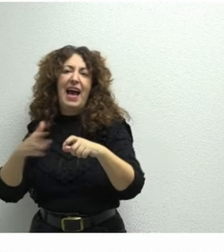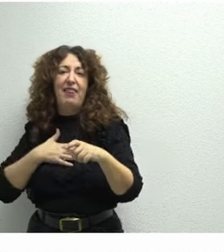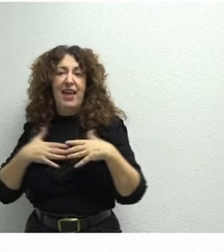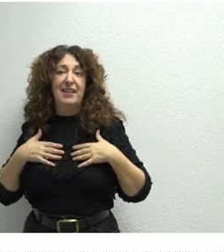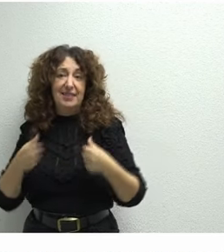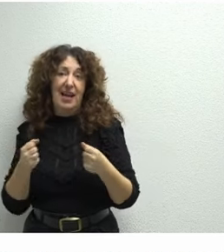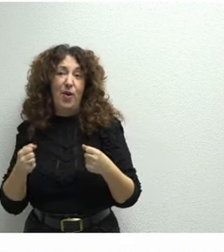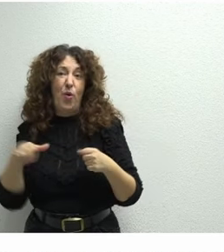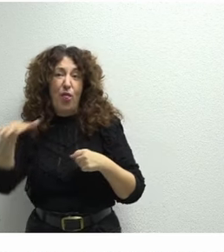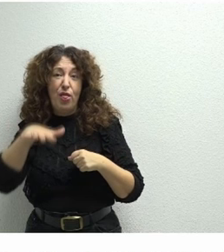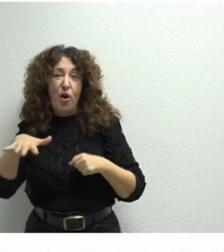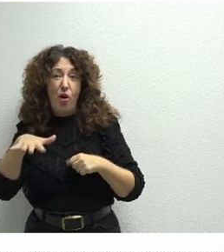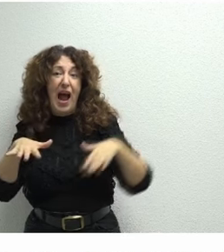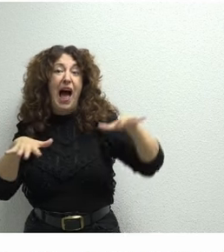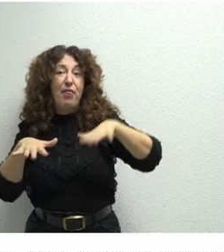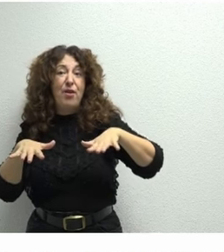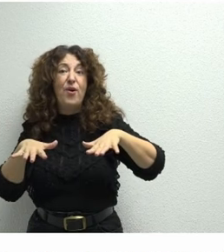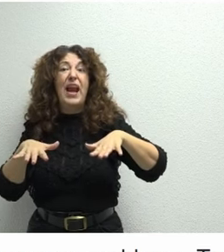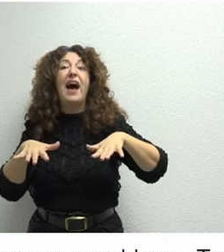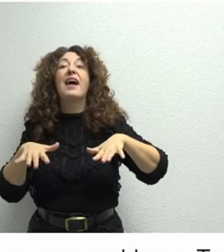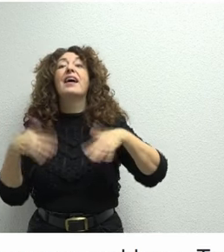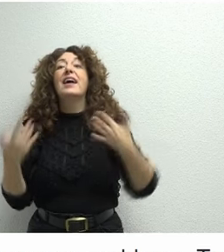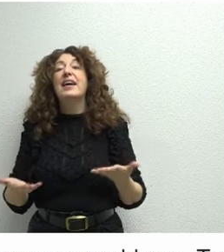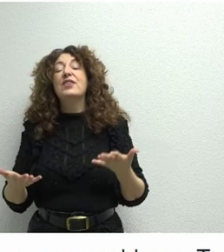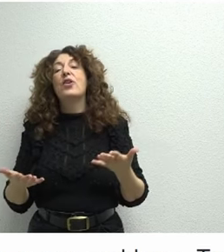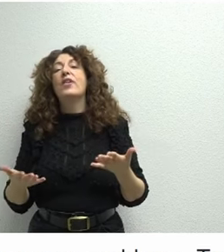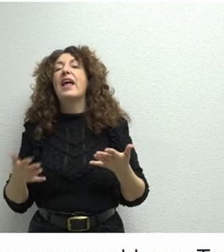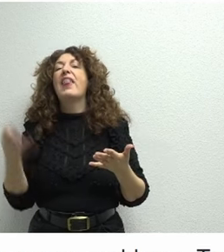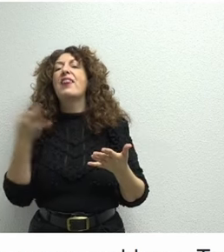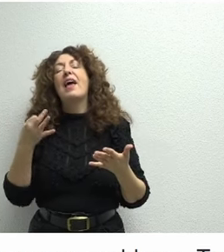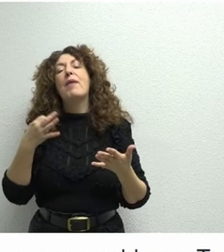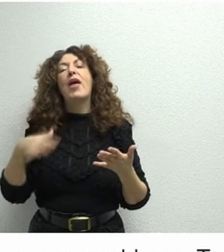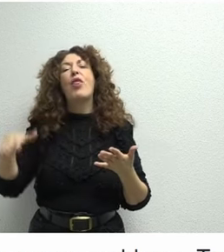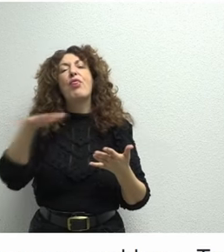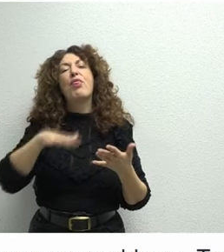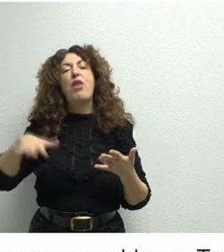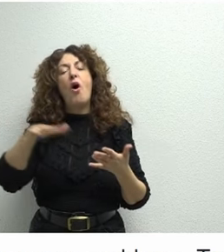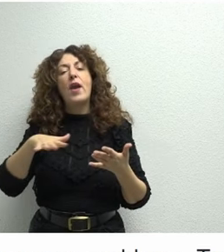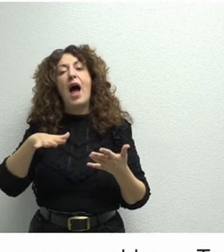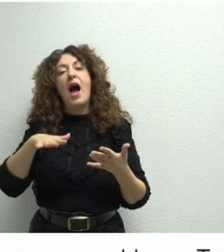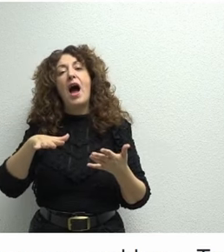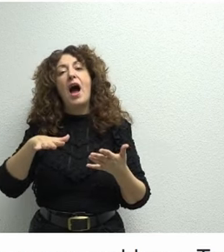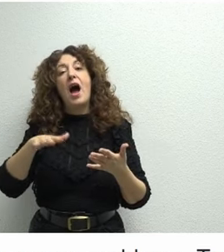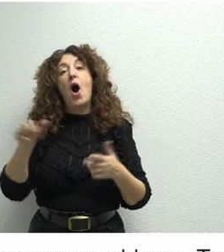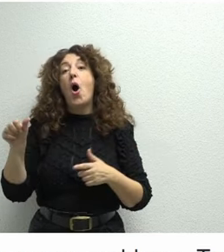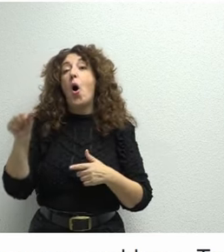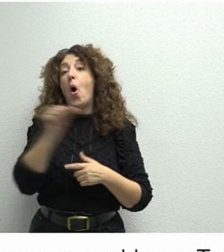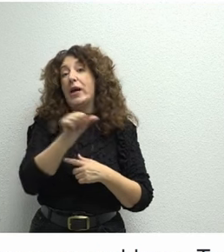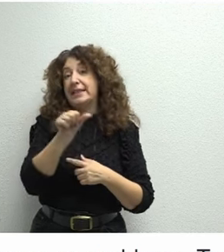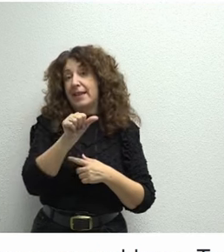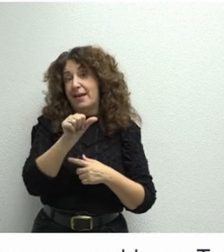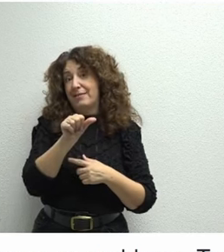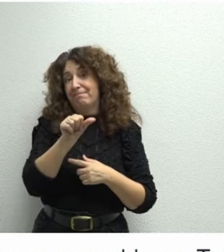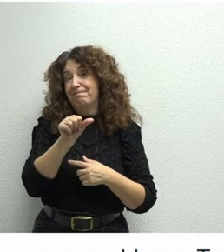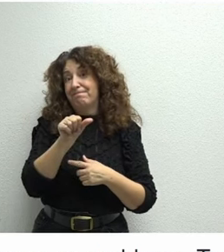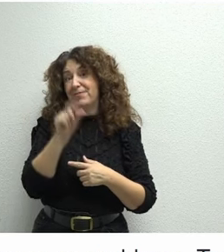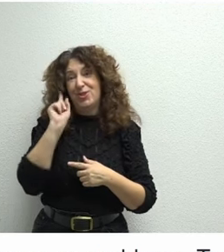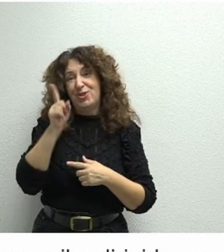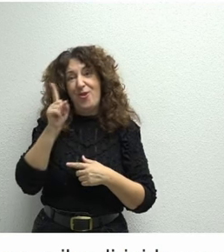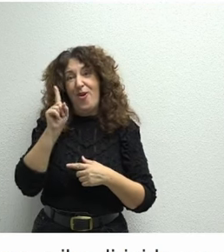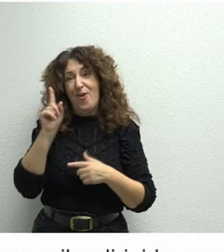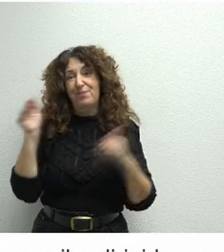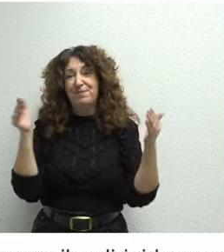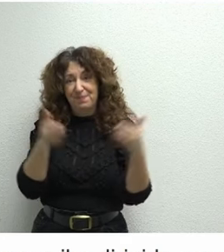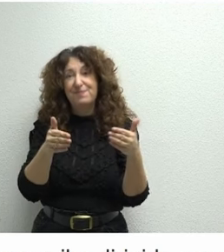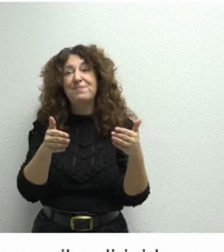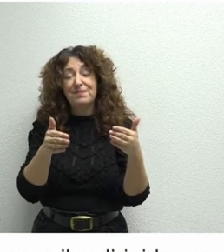dirigido concretamente a los alumnos eh de zona oeste Vale que eso es una barrera que tenemos em los